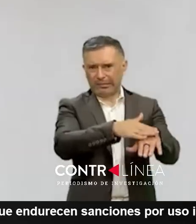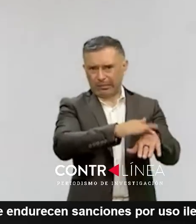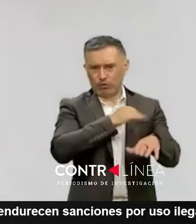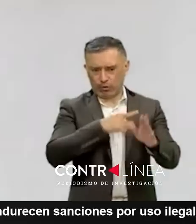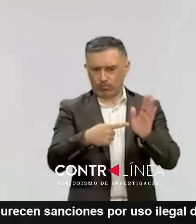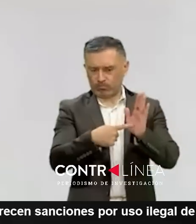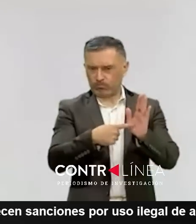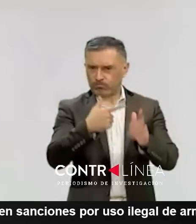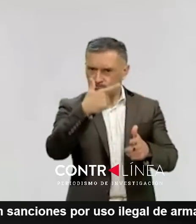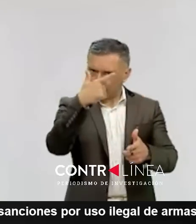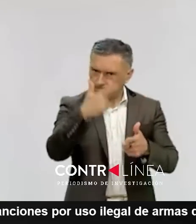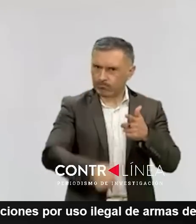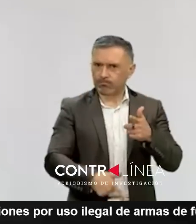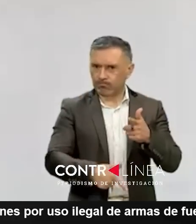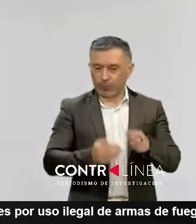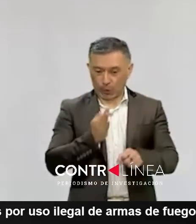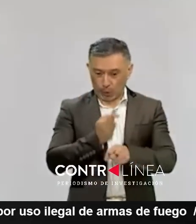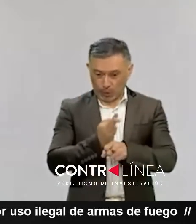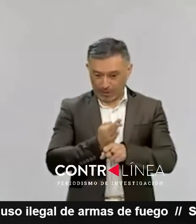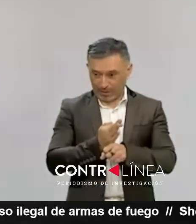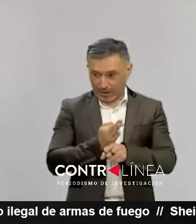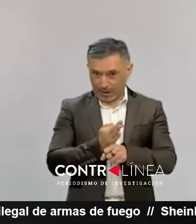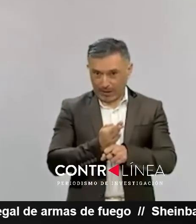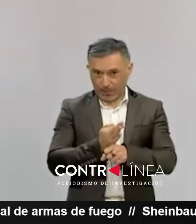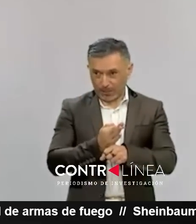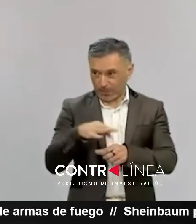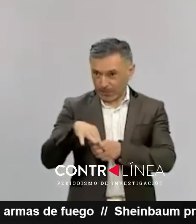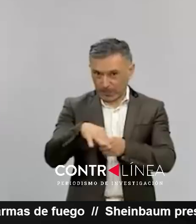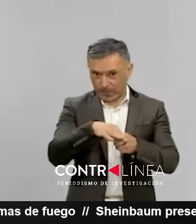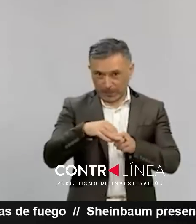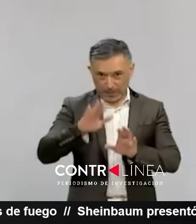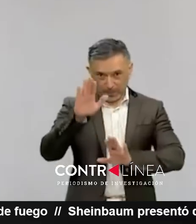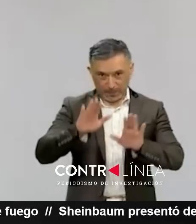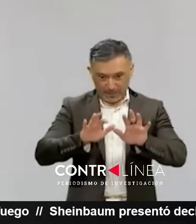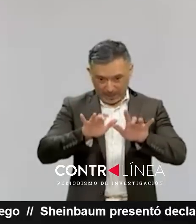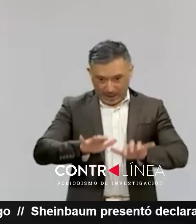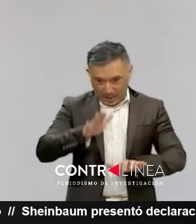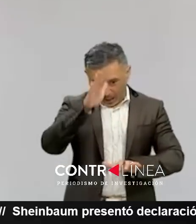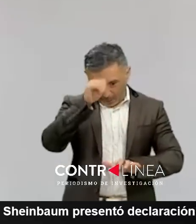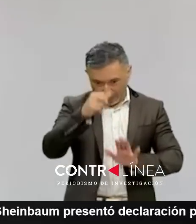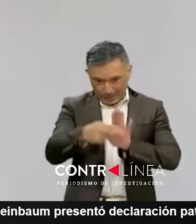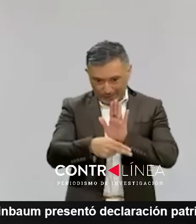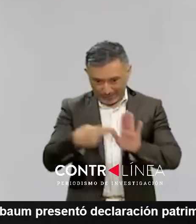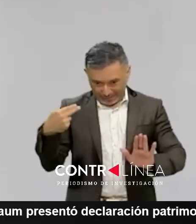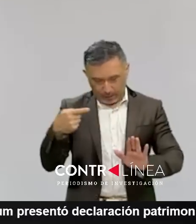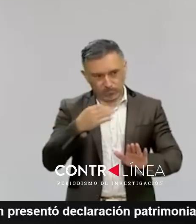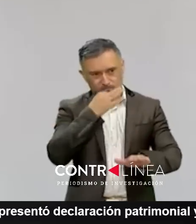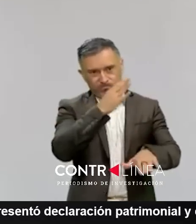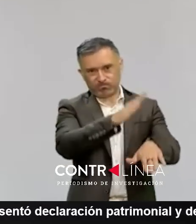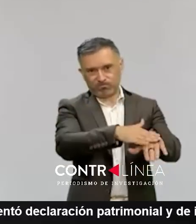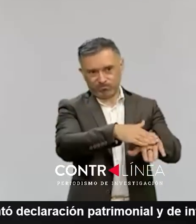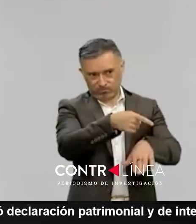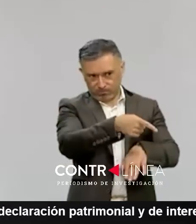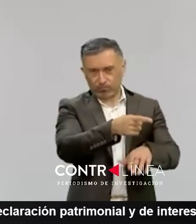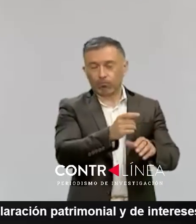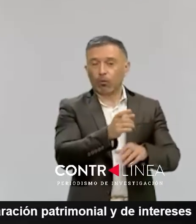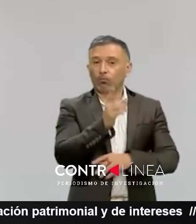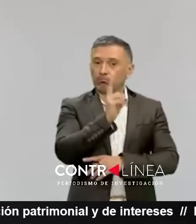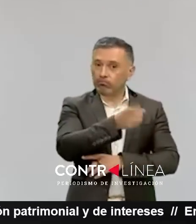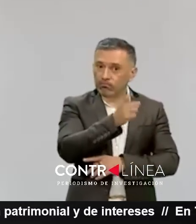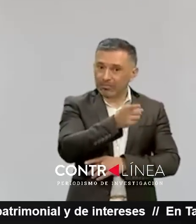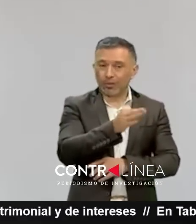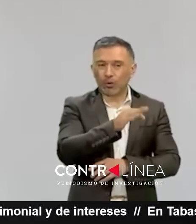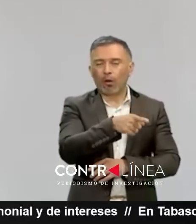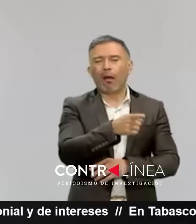contundente en el acuerdo que estamos a punto de tomar el día de hoy. Hago un llamado para que cualquier acción tendente a inducir o